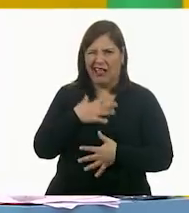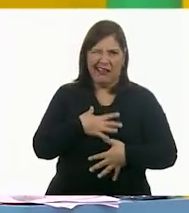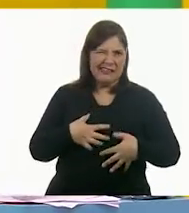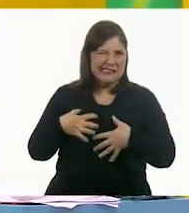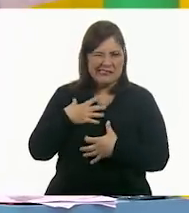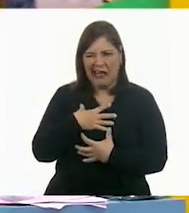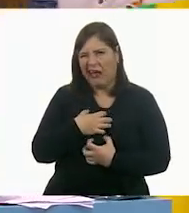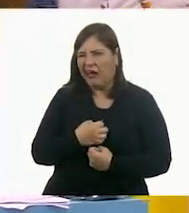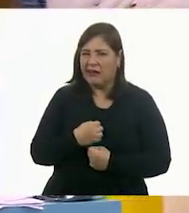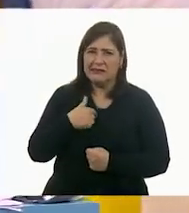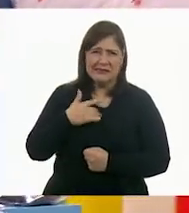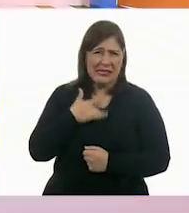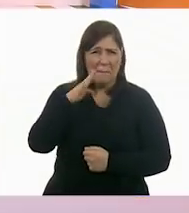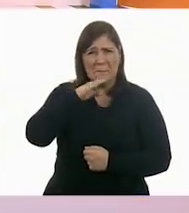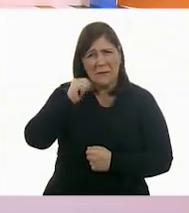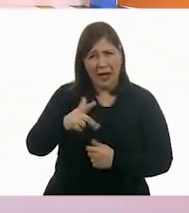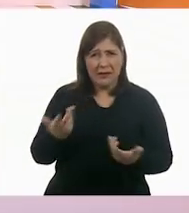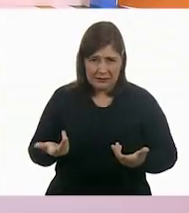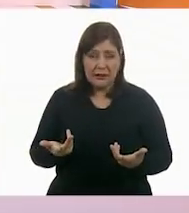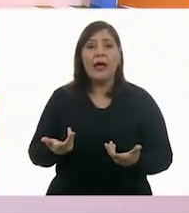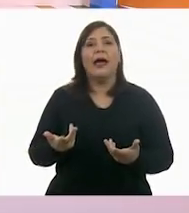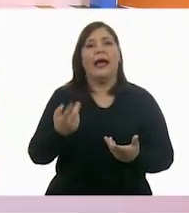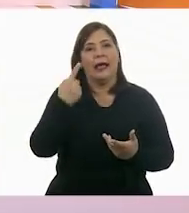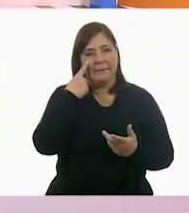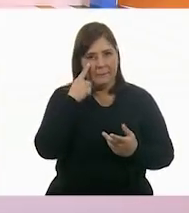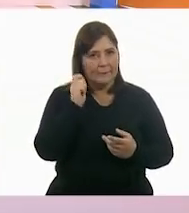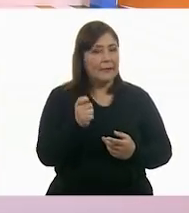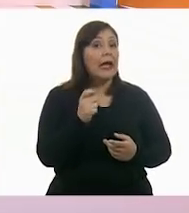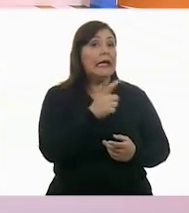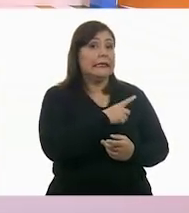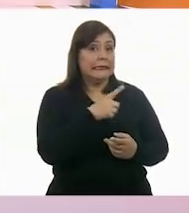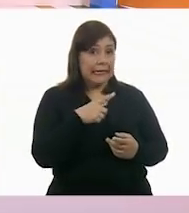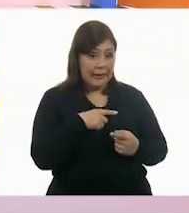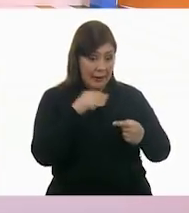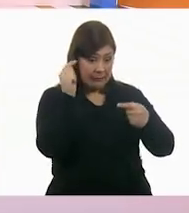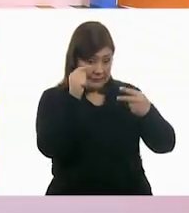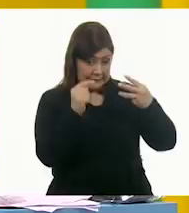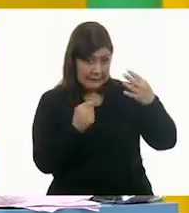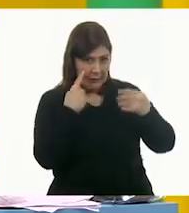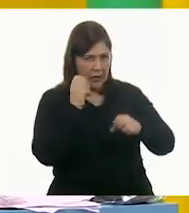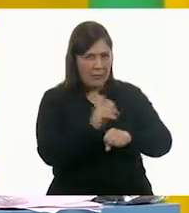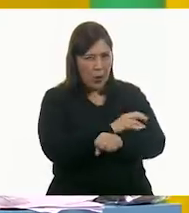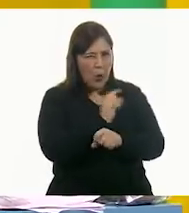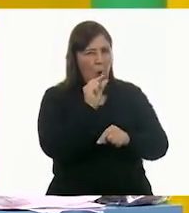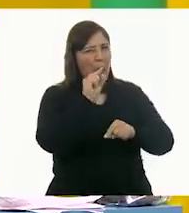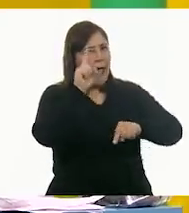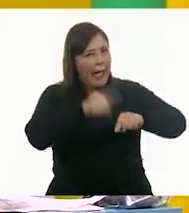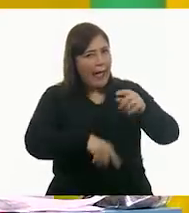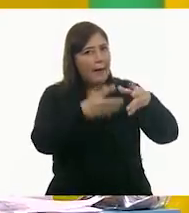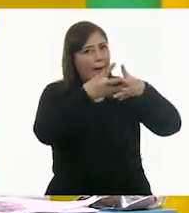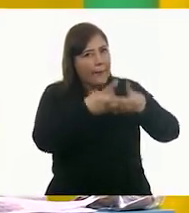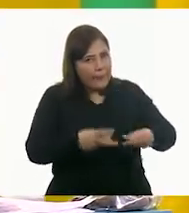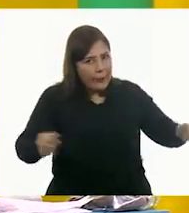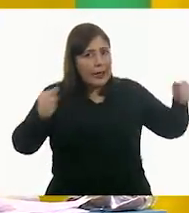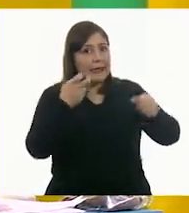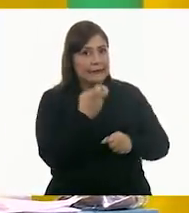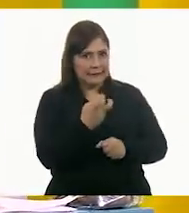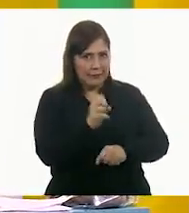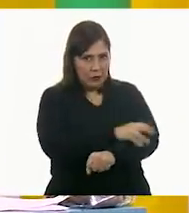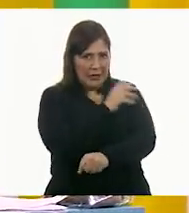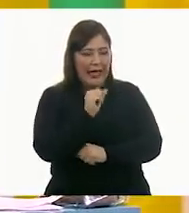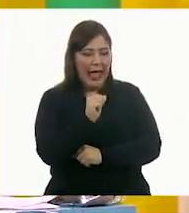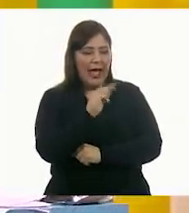aquí. Y entonces, para combatir esas emociones aflictivas, acá